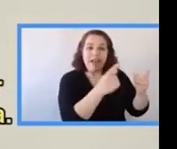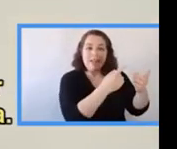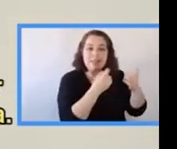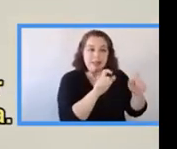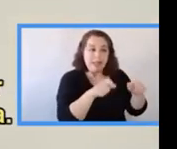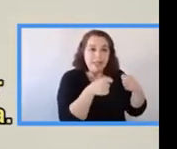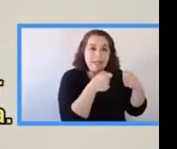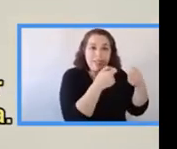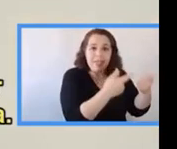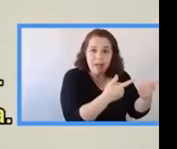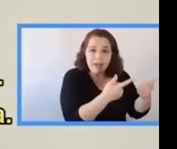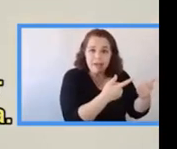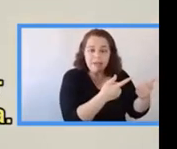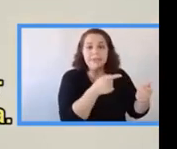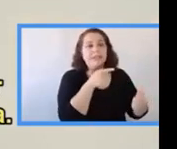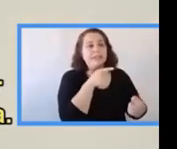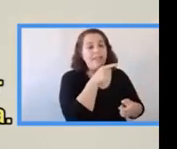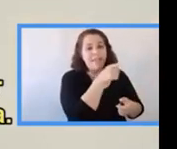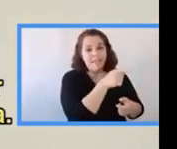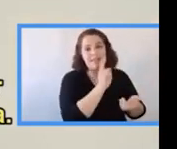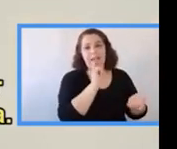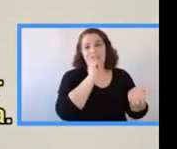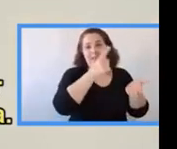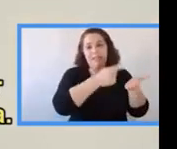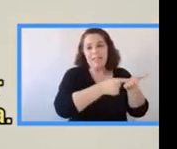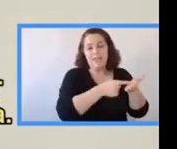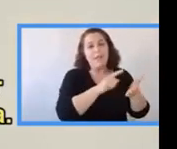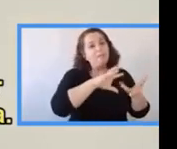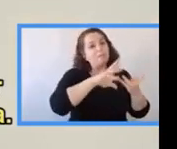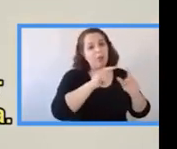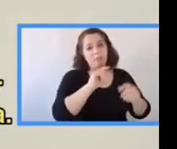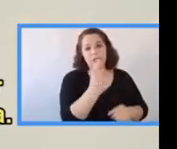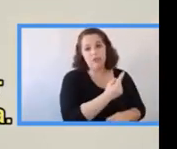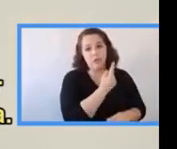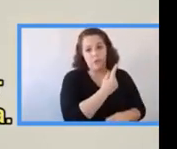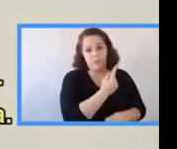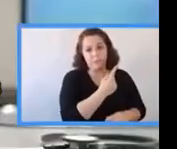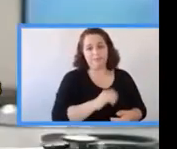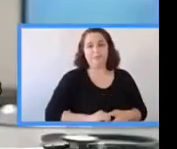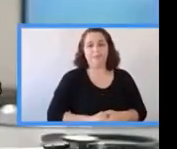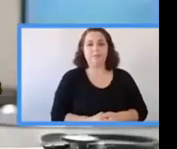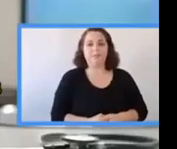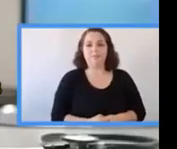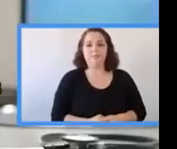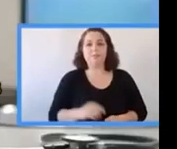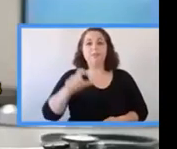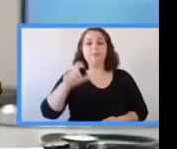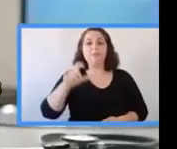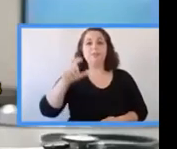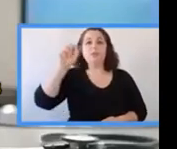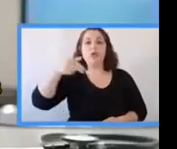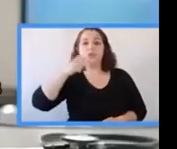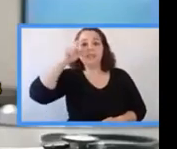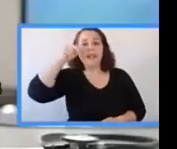y comprensible para poder tomar la decisión de manera autónoma. El consentimiento informado